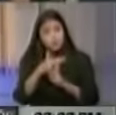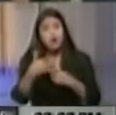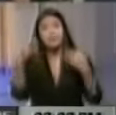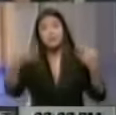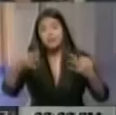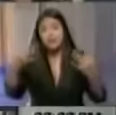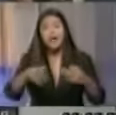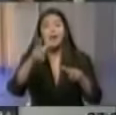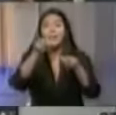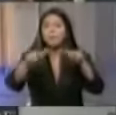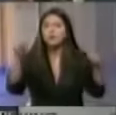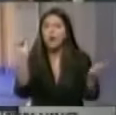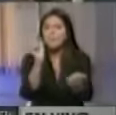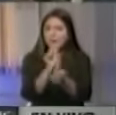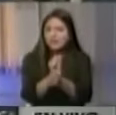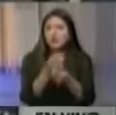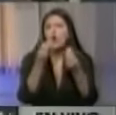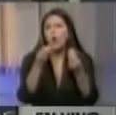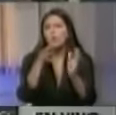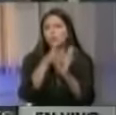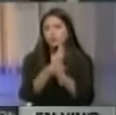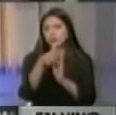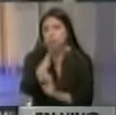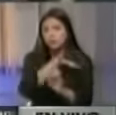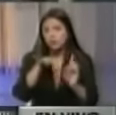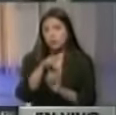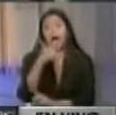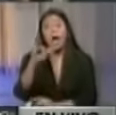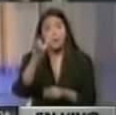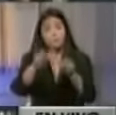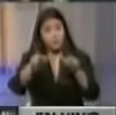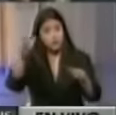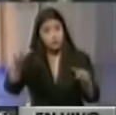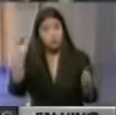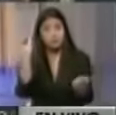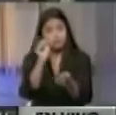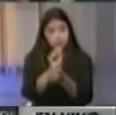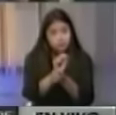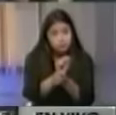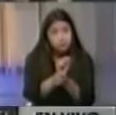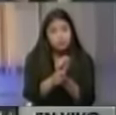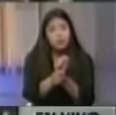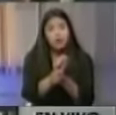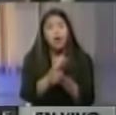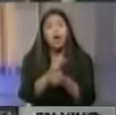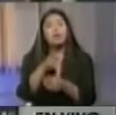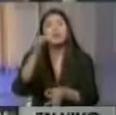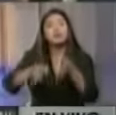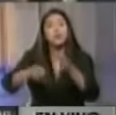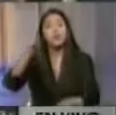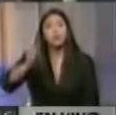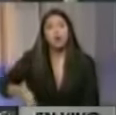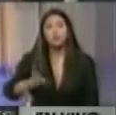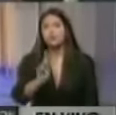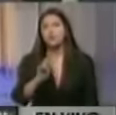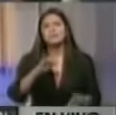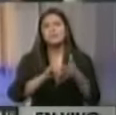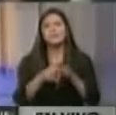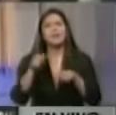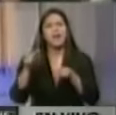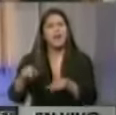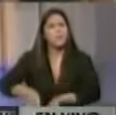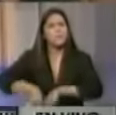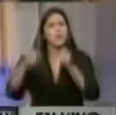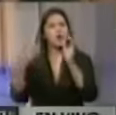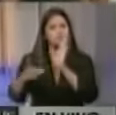encuentran nuestros privados de libertad, porque el hecho de que tengamos personas detenidas a la orden de algún tribunal no quiere decir que esto sea